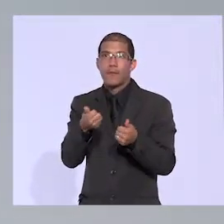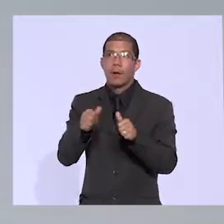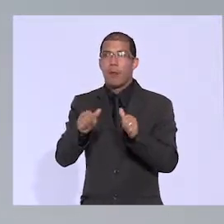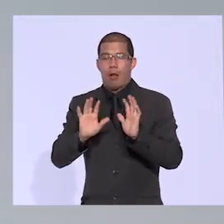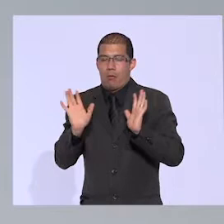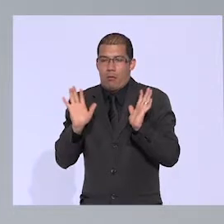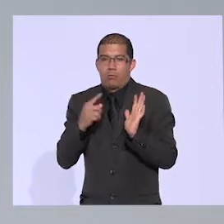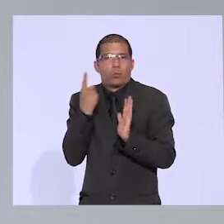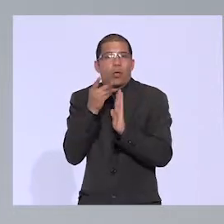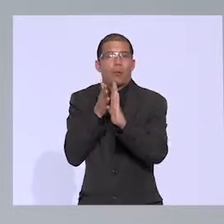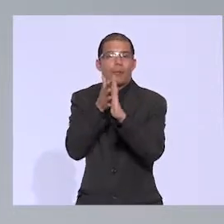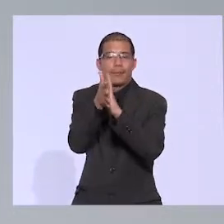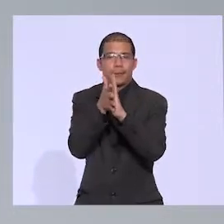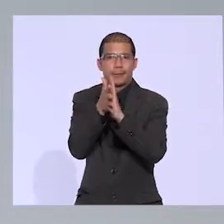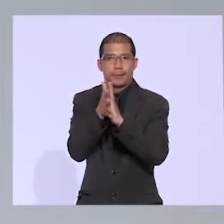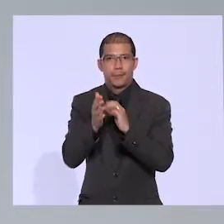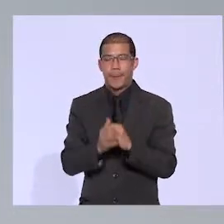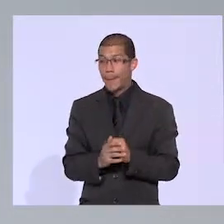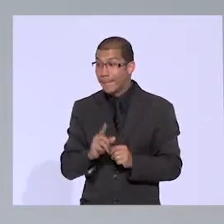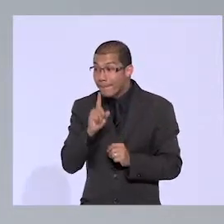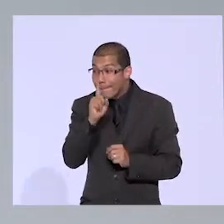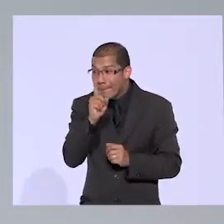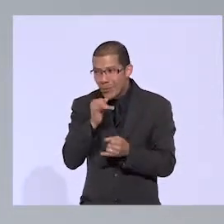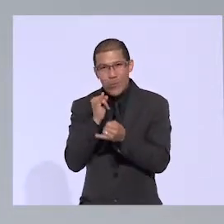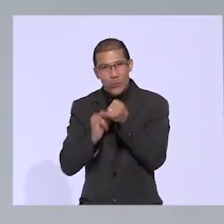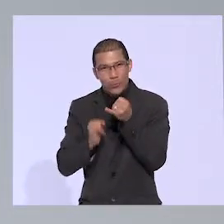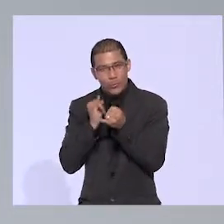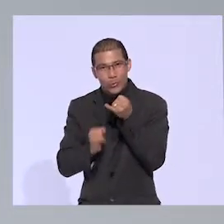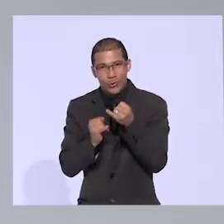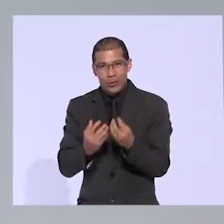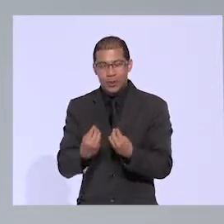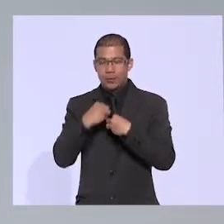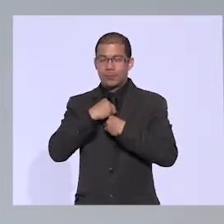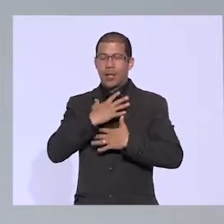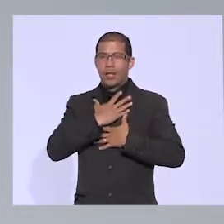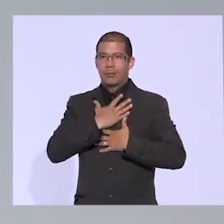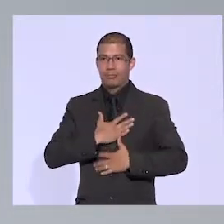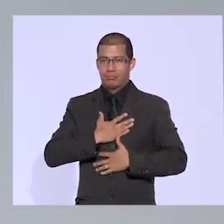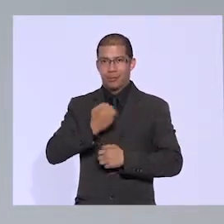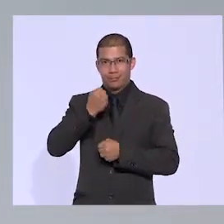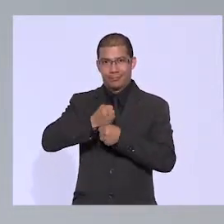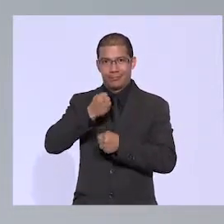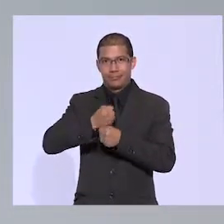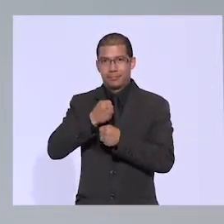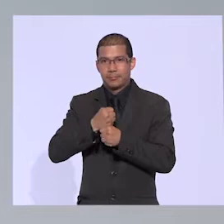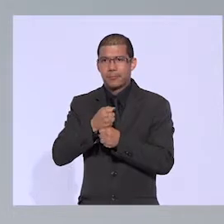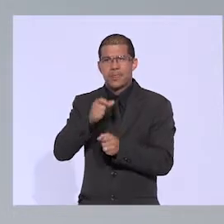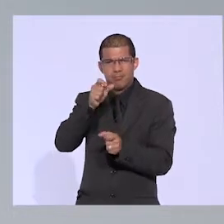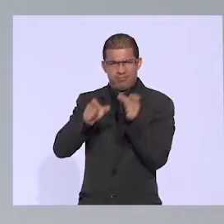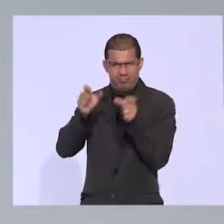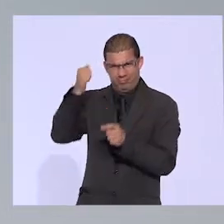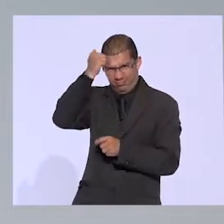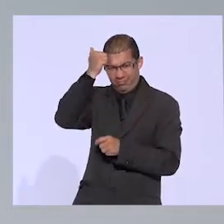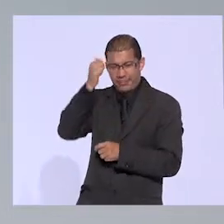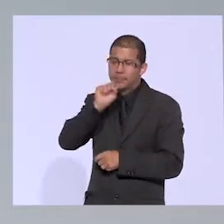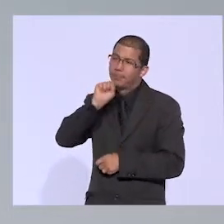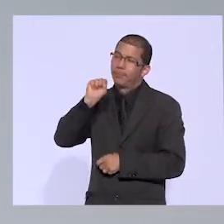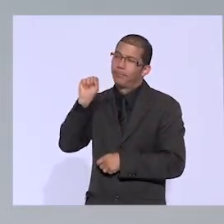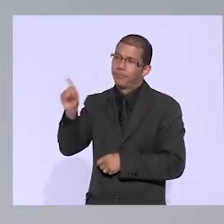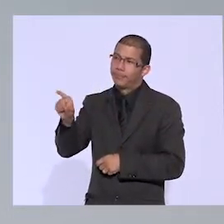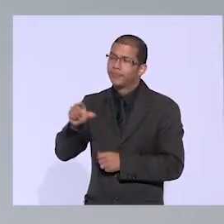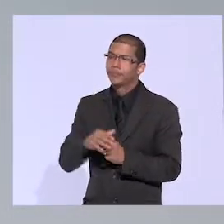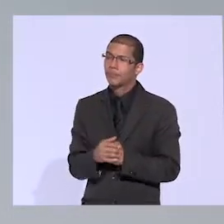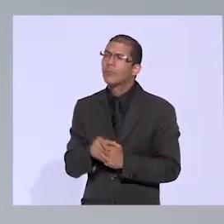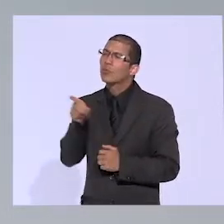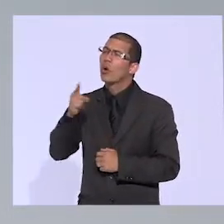ellos. En cuanto a la satisfacción con la docencia y la satisfacción con el entorno laboral, ya sí, es decir, a los profesores les preguntan y dicen, usted,